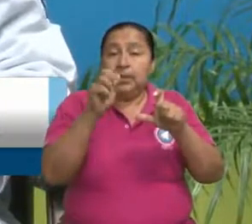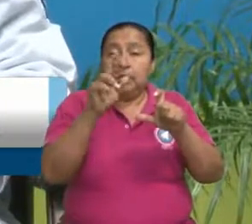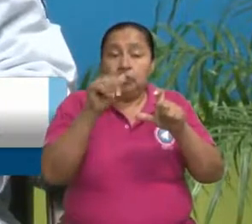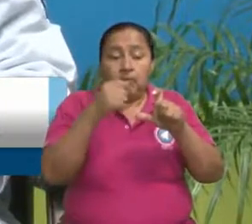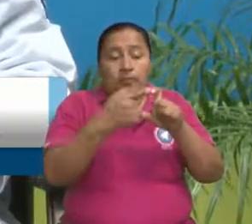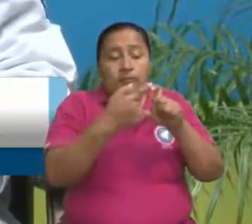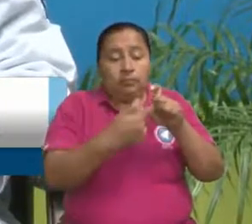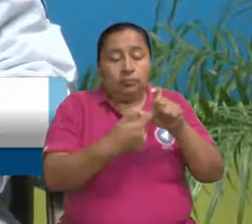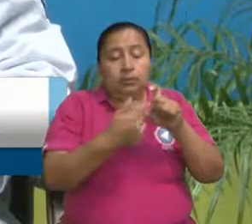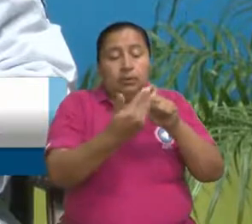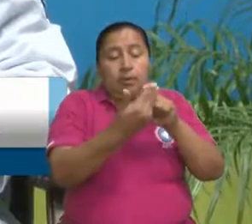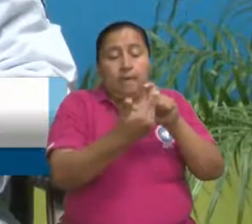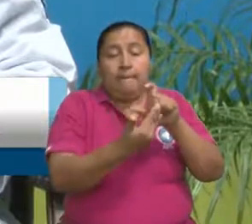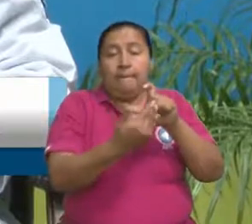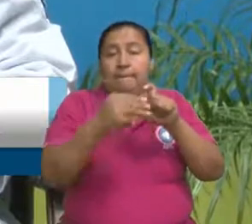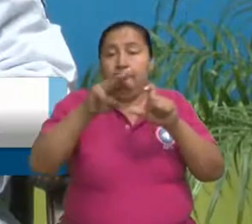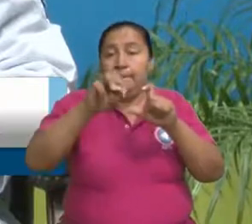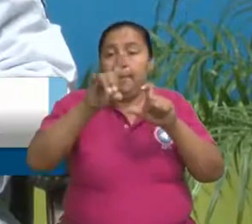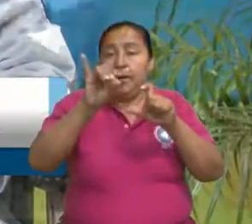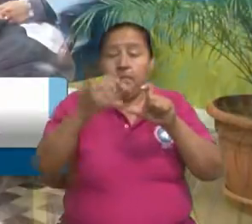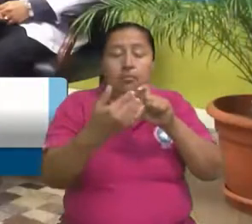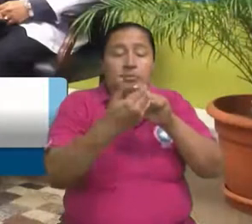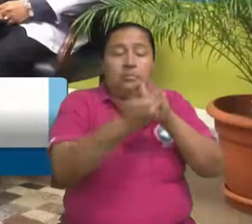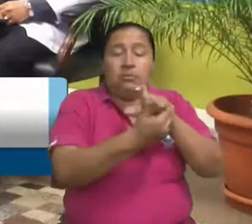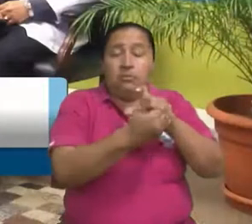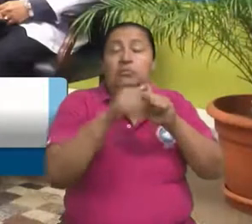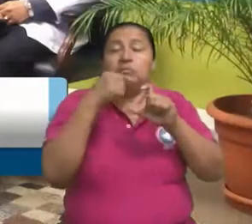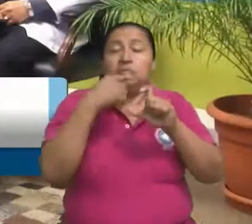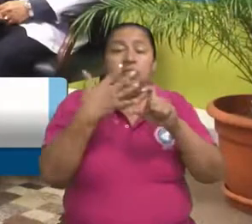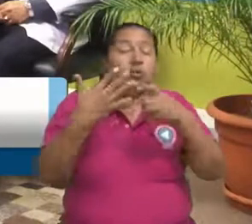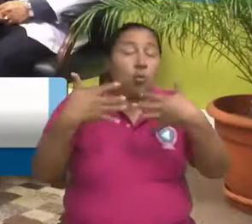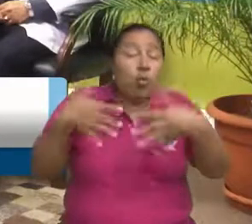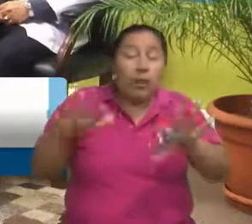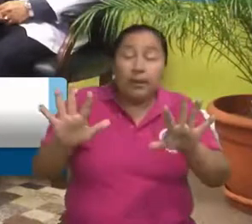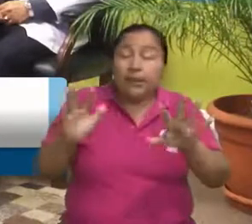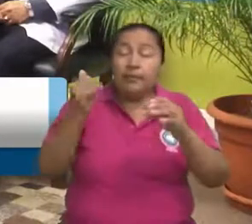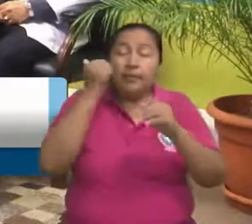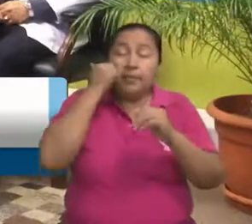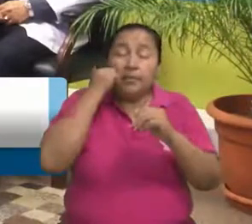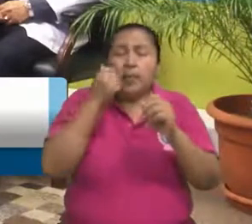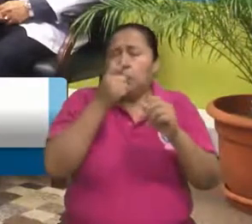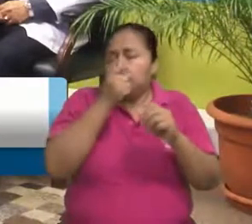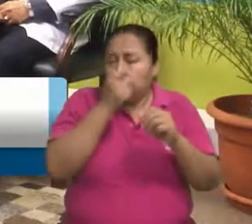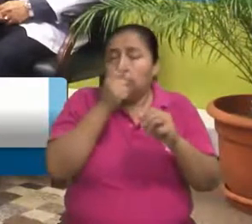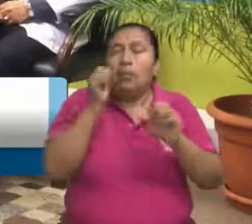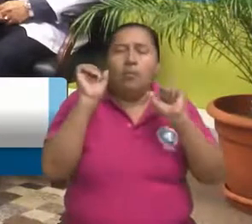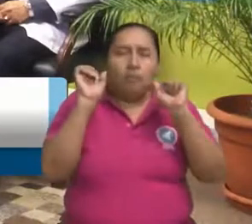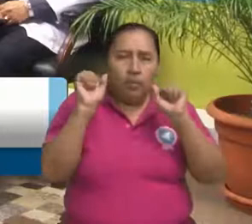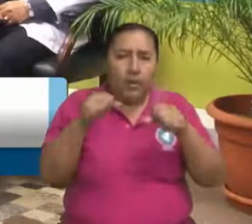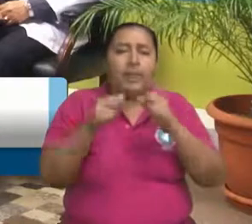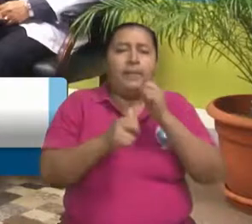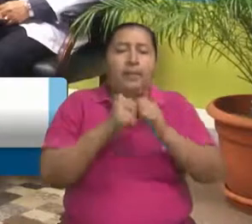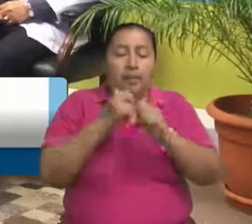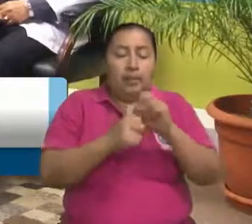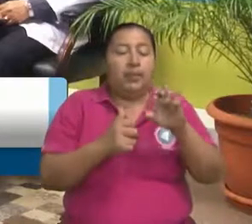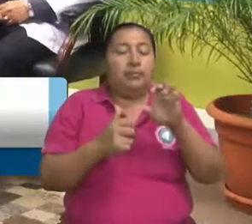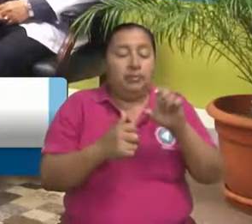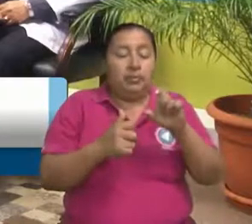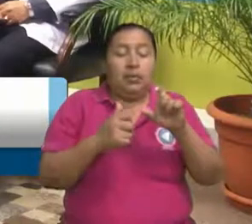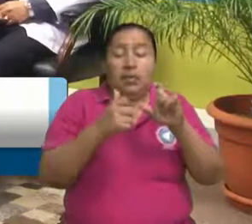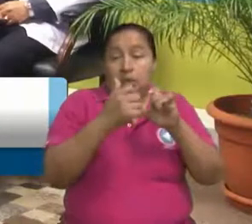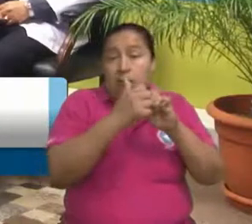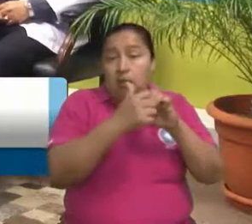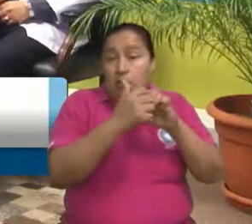Entonces cualquier gripe, cualquier cuadro de gripe, ya sabemos que nos puede afectar el oído medio. El oído medio,